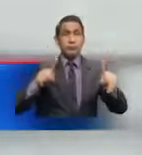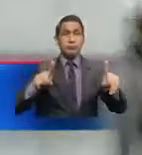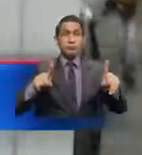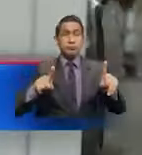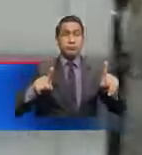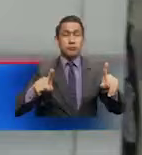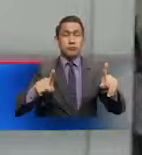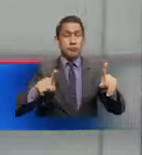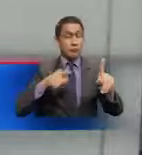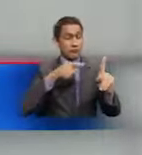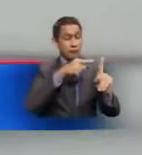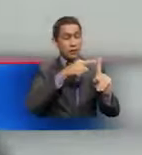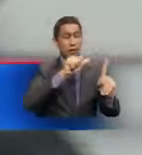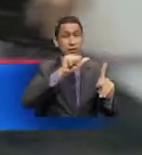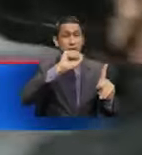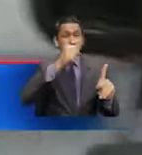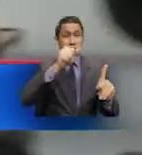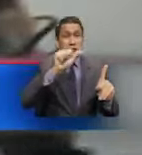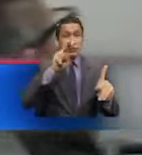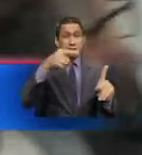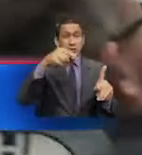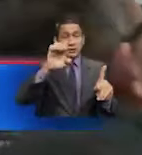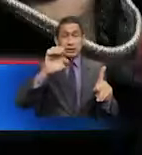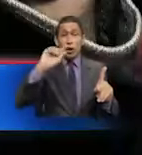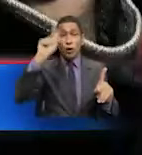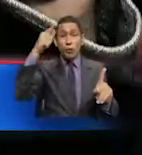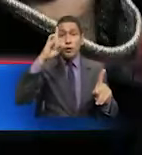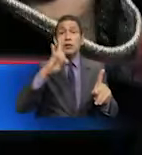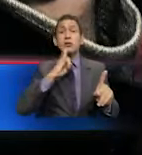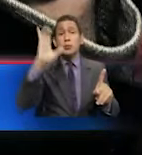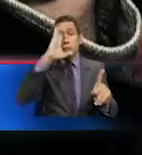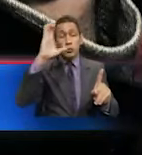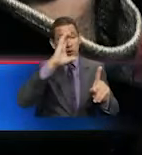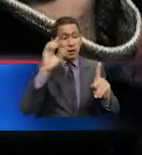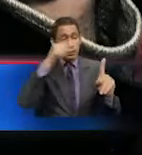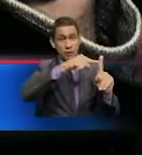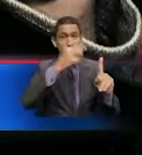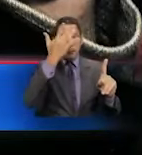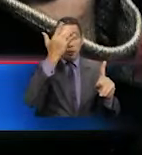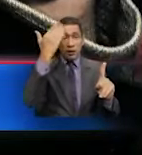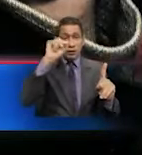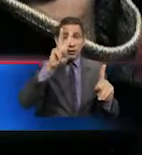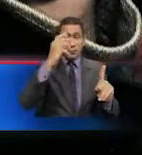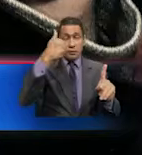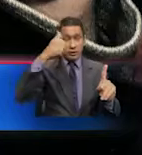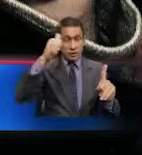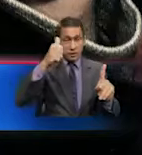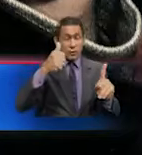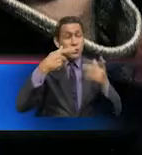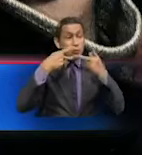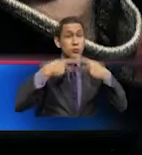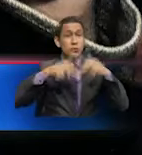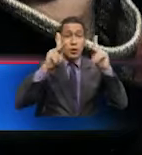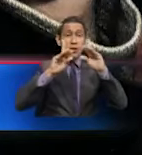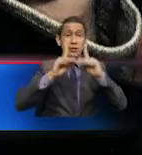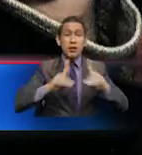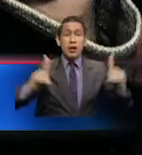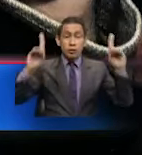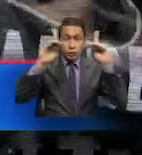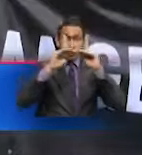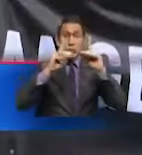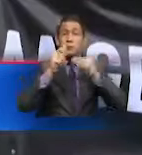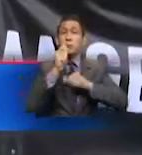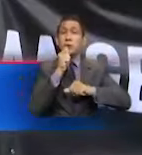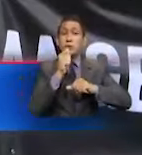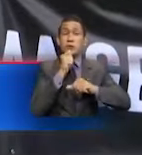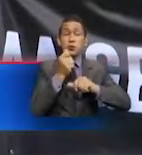entrega. Assange es reclamado en Estados Unidos por haber publicado desde el 2010 más de 700.000 documentos confidenciales sobre